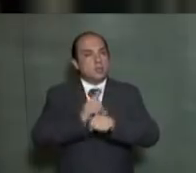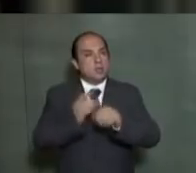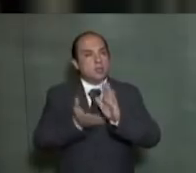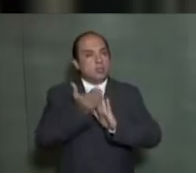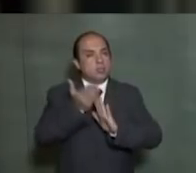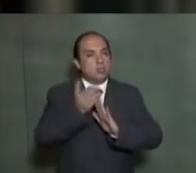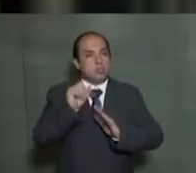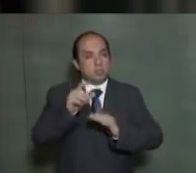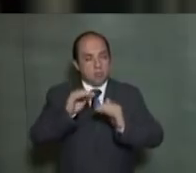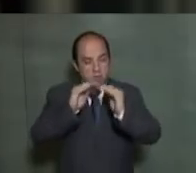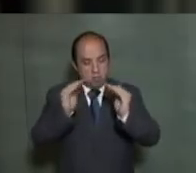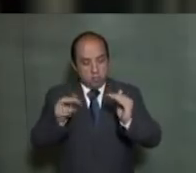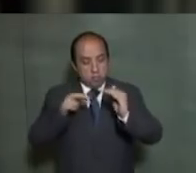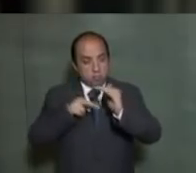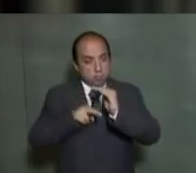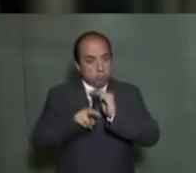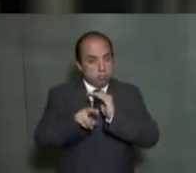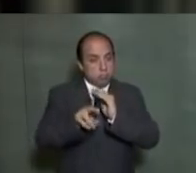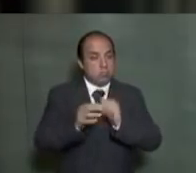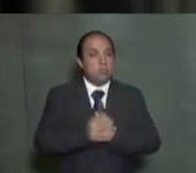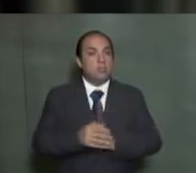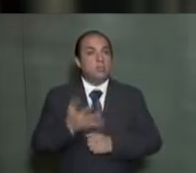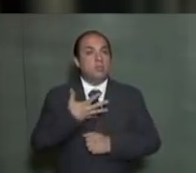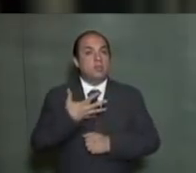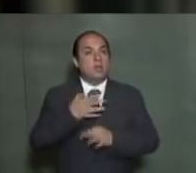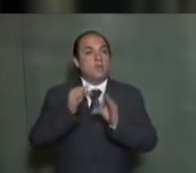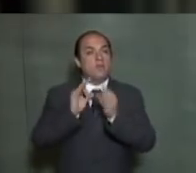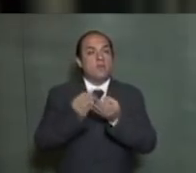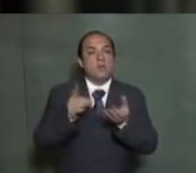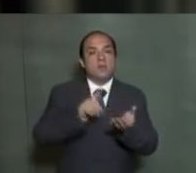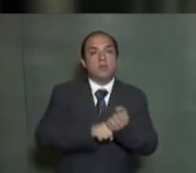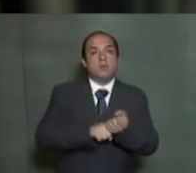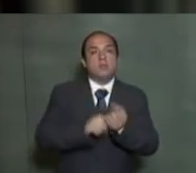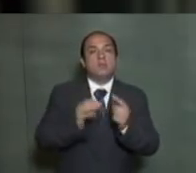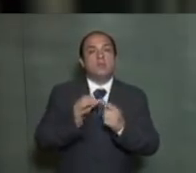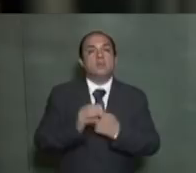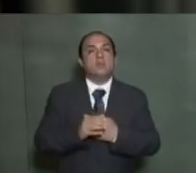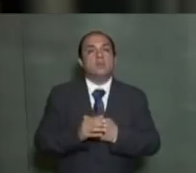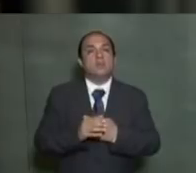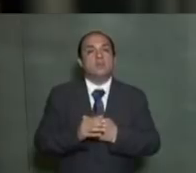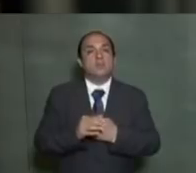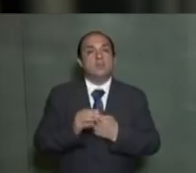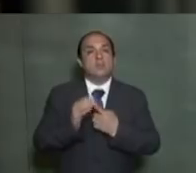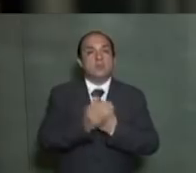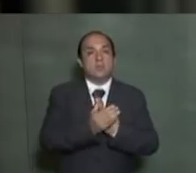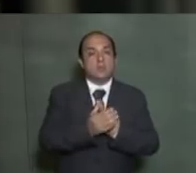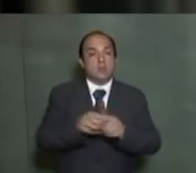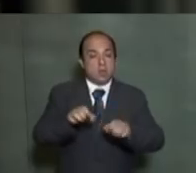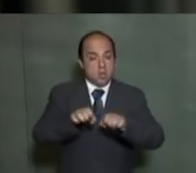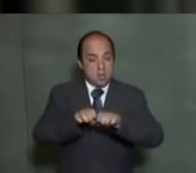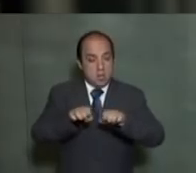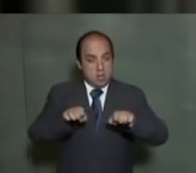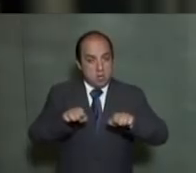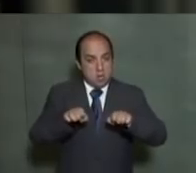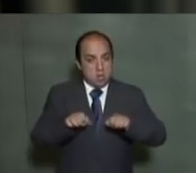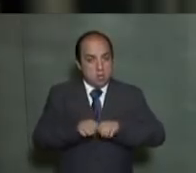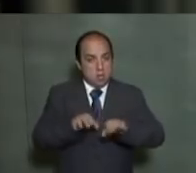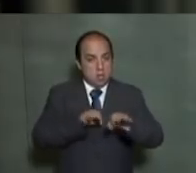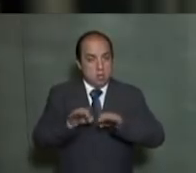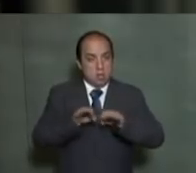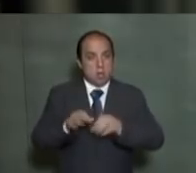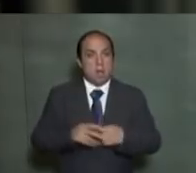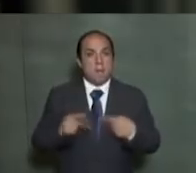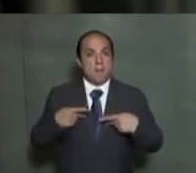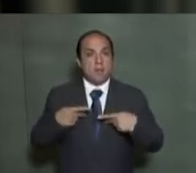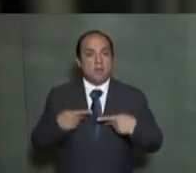en túneles, tuvimos conformamos dentro del comité un equipo de trabajo de especialistas en vías ferroviarias